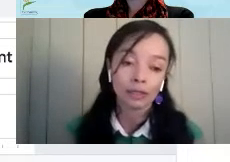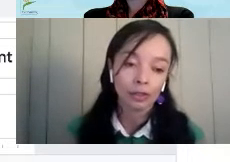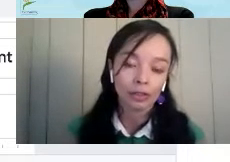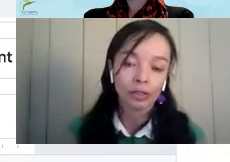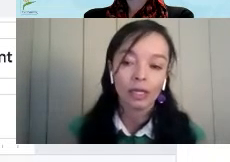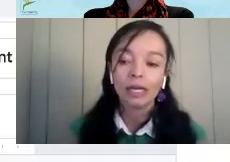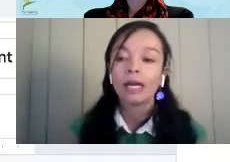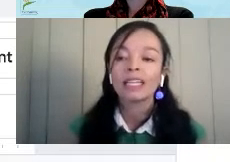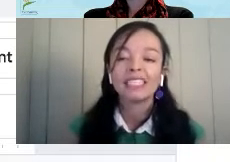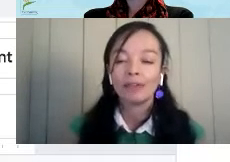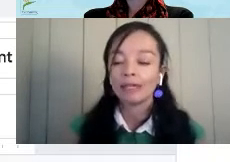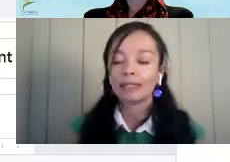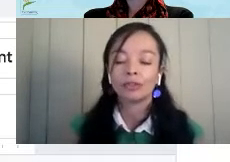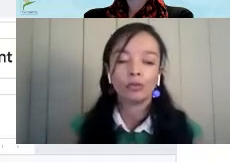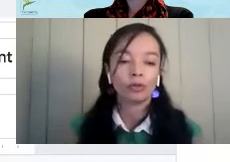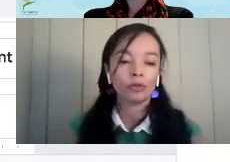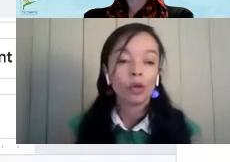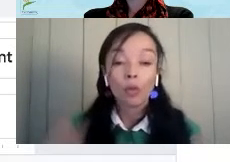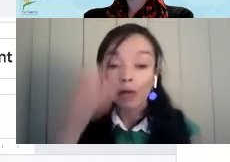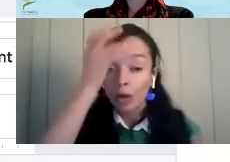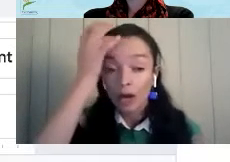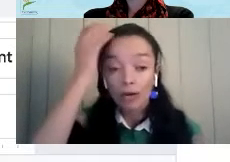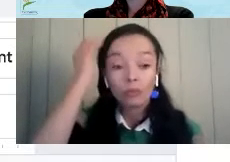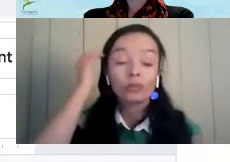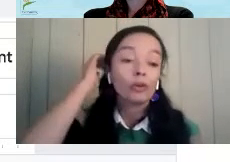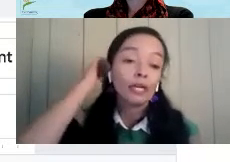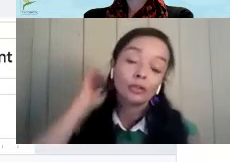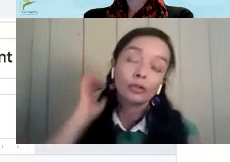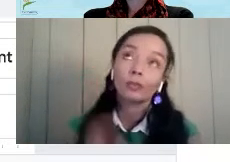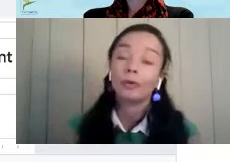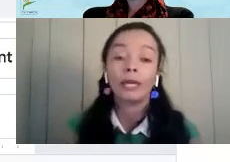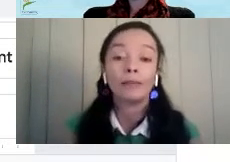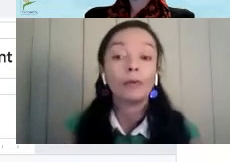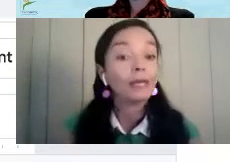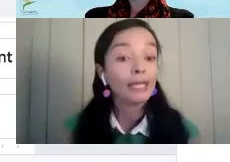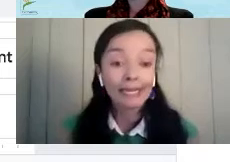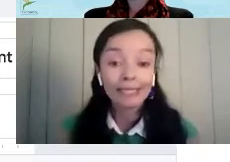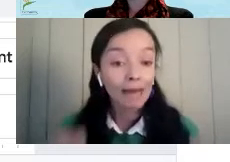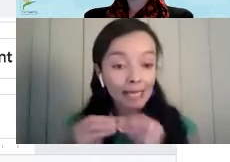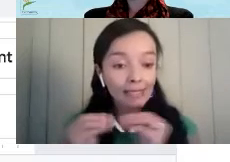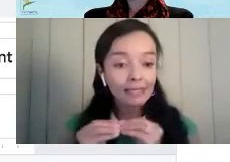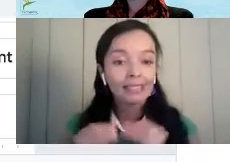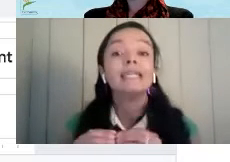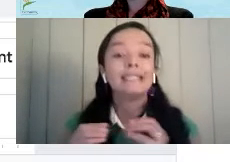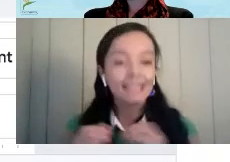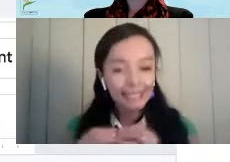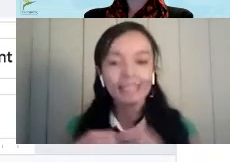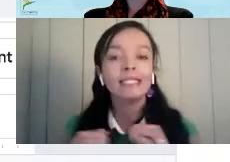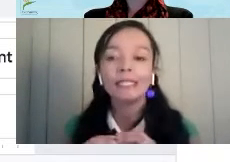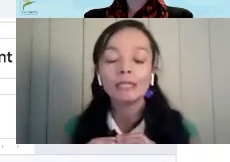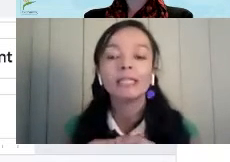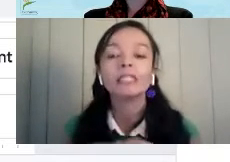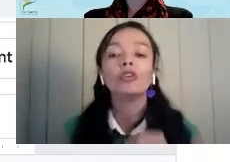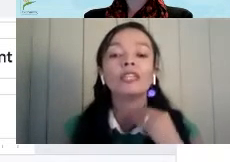conversaciones. ¿Qué significa ser su voz? Cuando hablamos con ellos, por ejemplo, ¿quieres más? Sí,